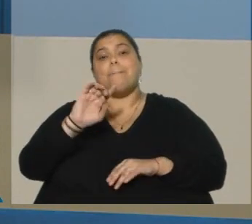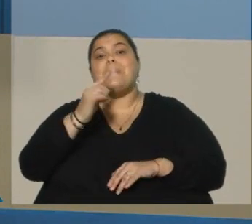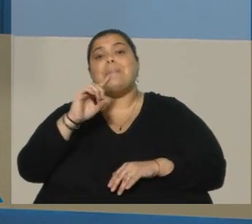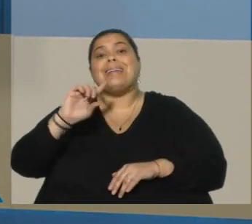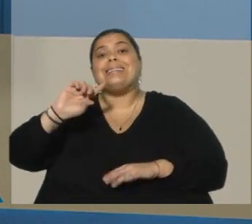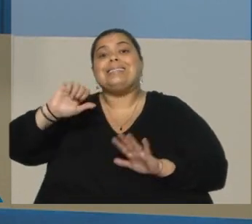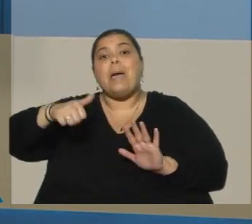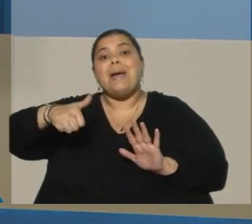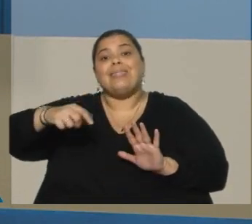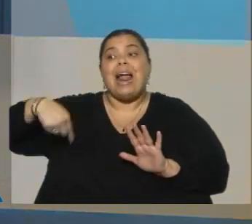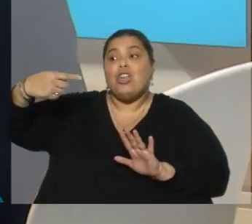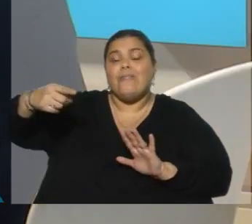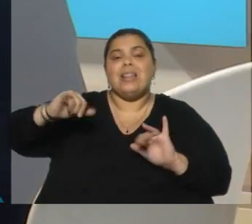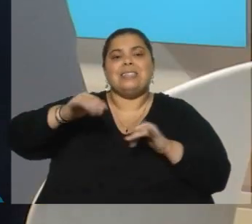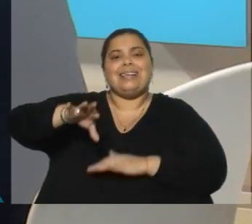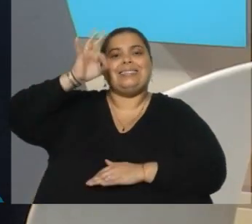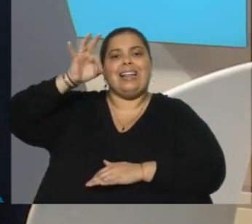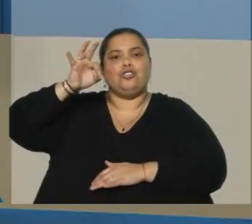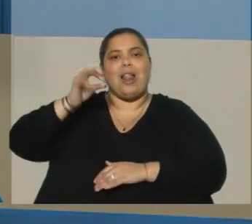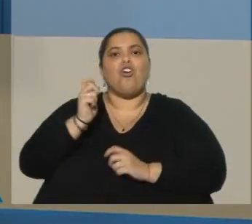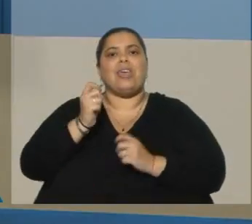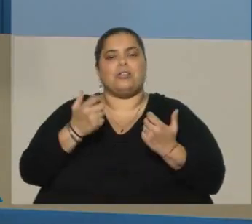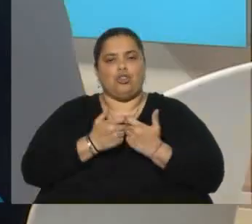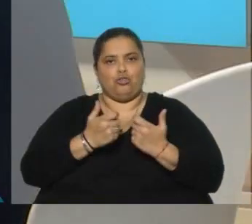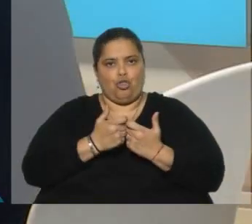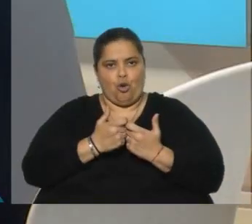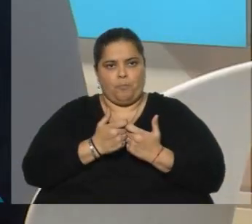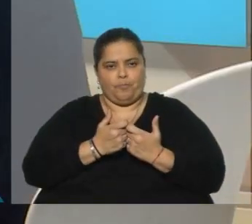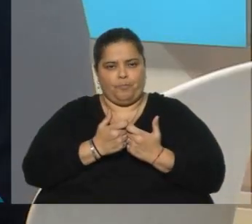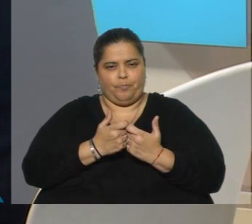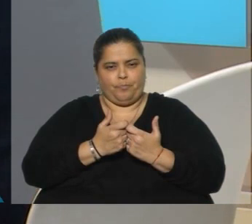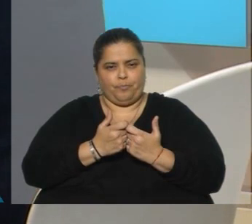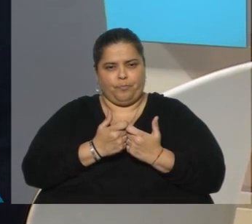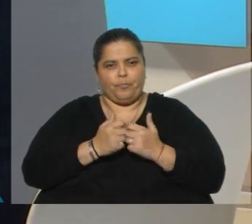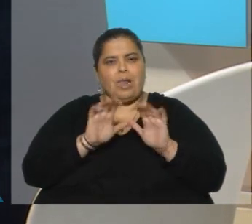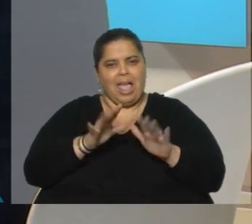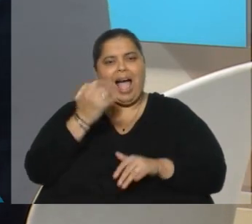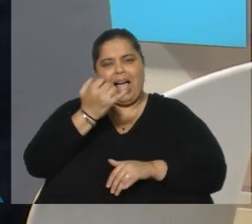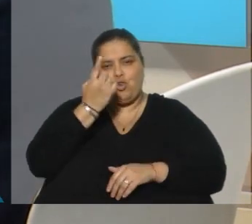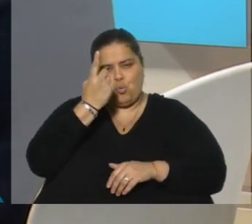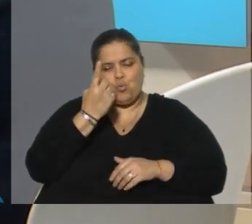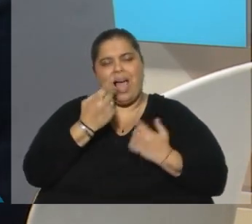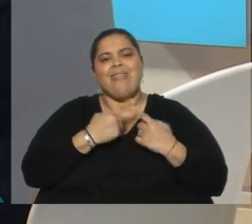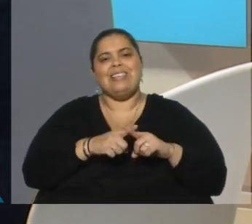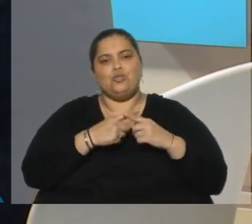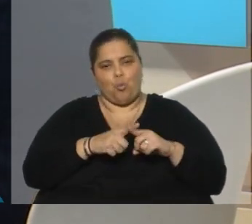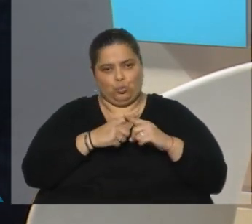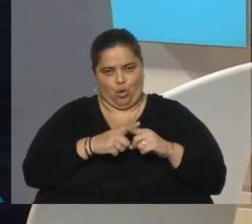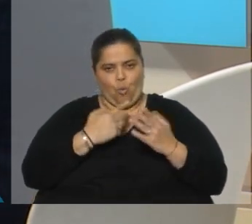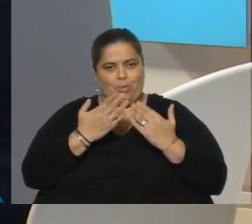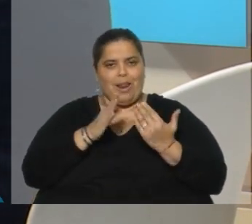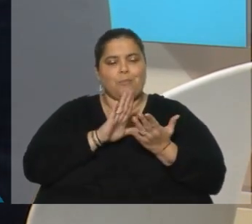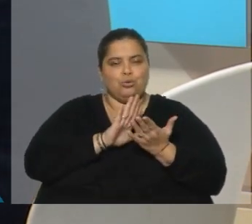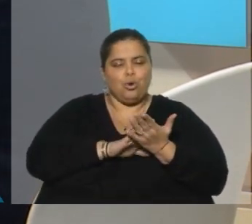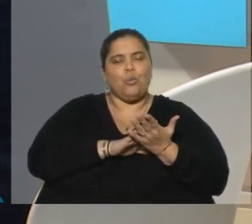que viene. Primer semestre del año que viene. Perfecto. Seleccionado el socio. Mire, hay una discusión acá también siempre, cada vez que se habla de ANCAP y